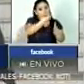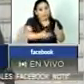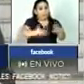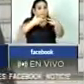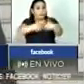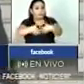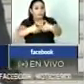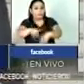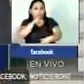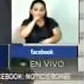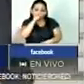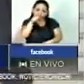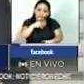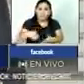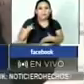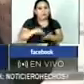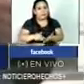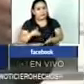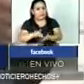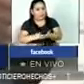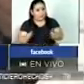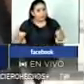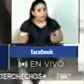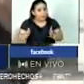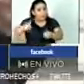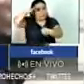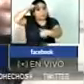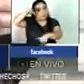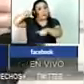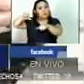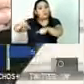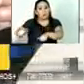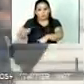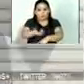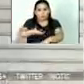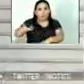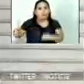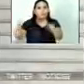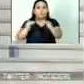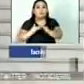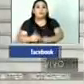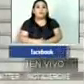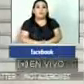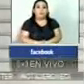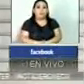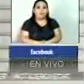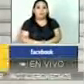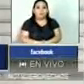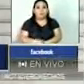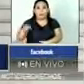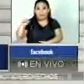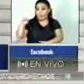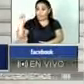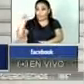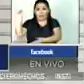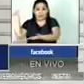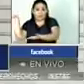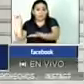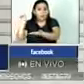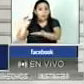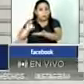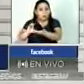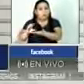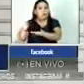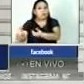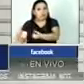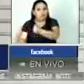Empresa Privada, insiste en que se deben alcanzar acuerdos por el bien común. Esos mil millones 140 son de un